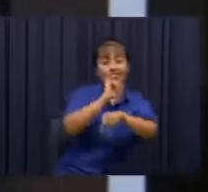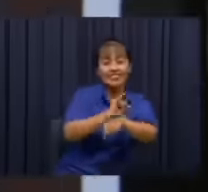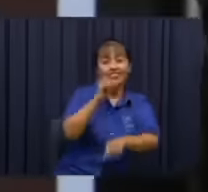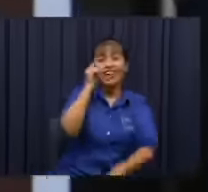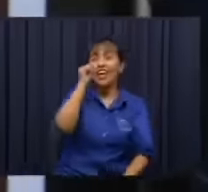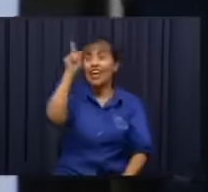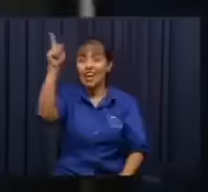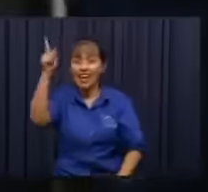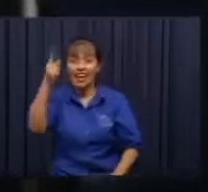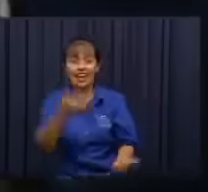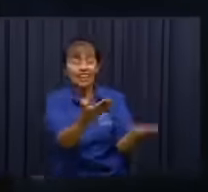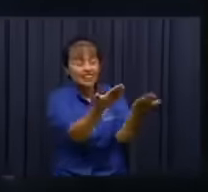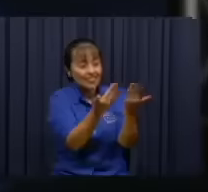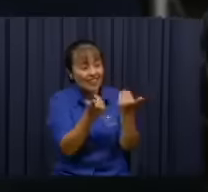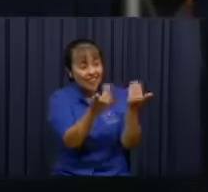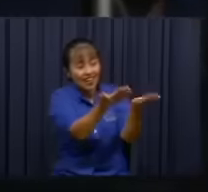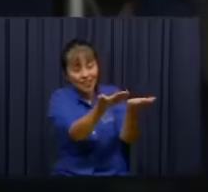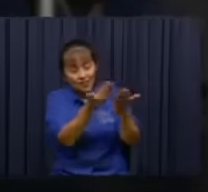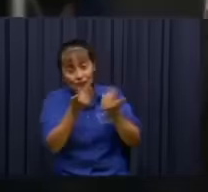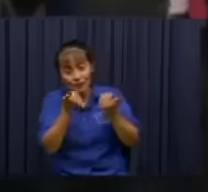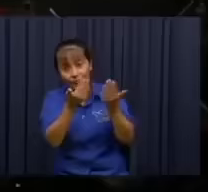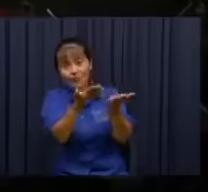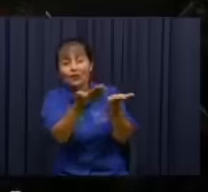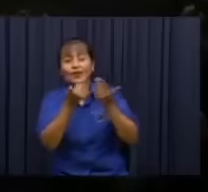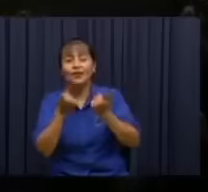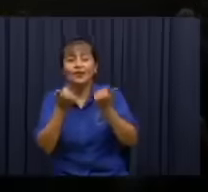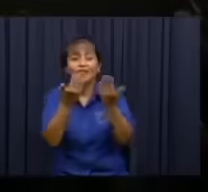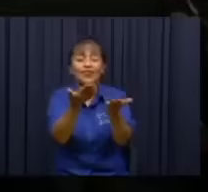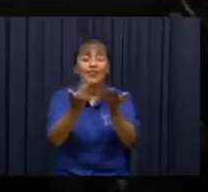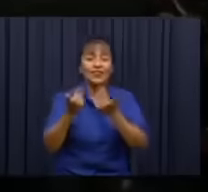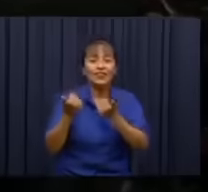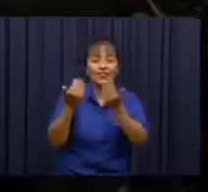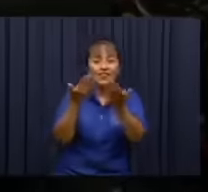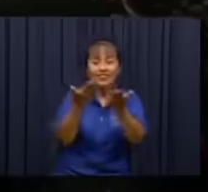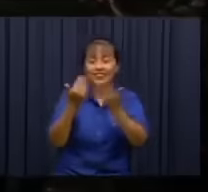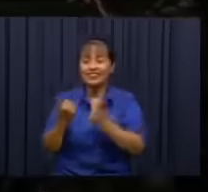amada él está llamando.